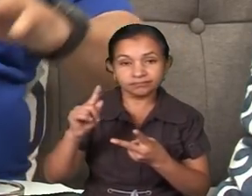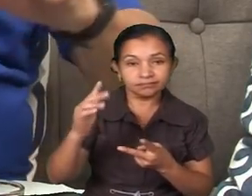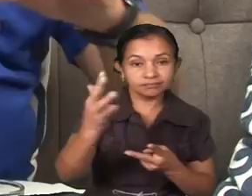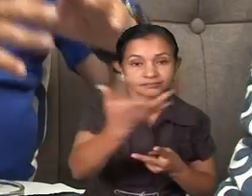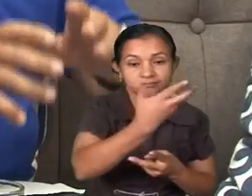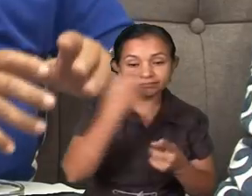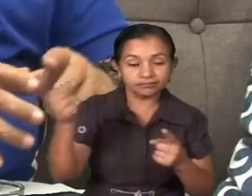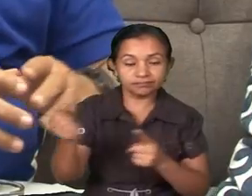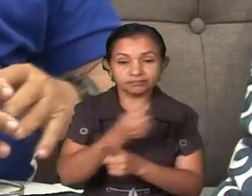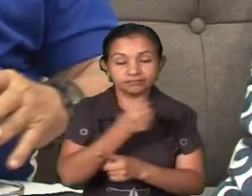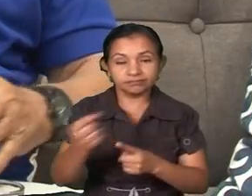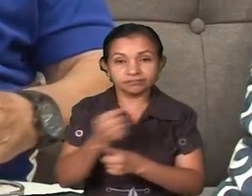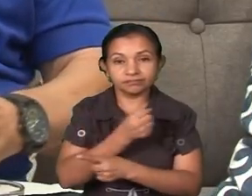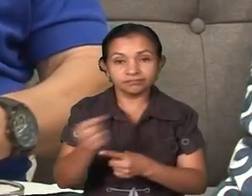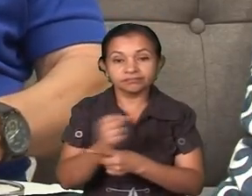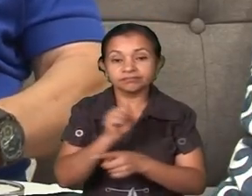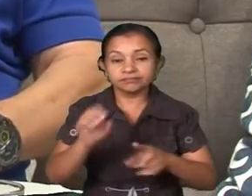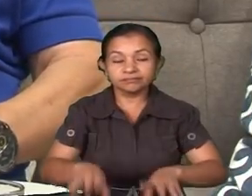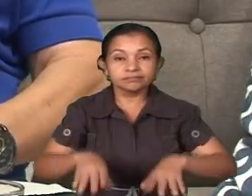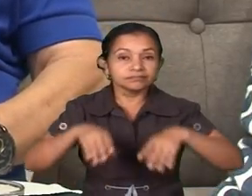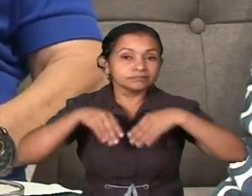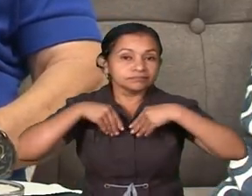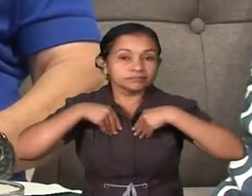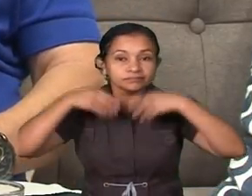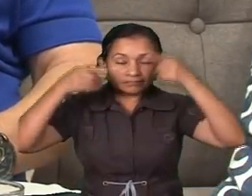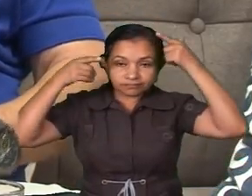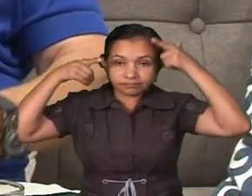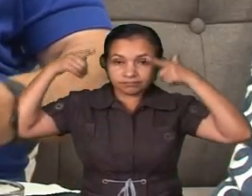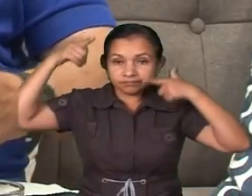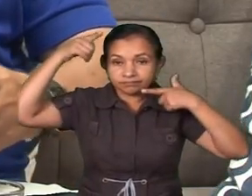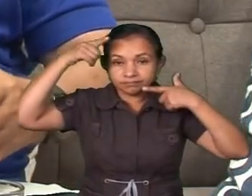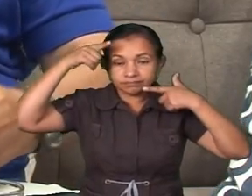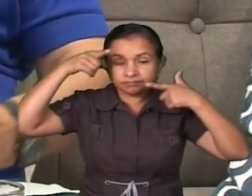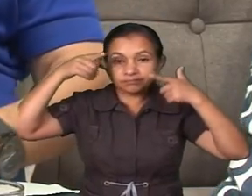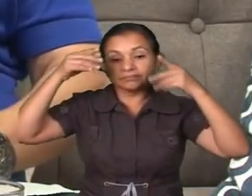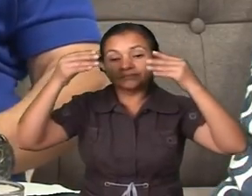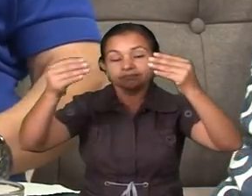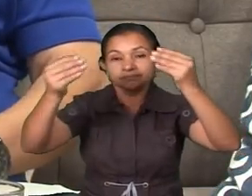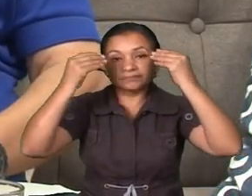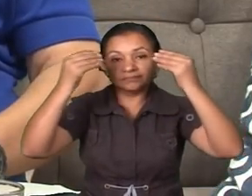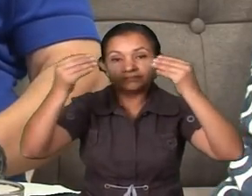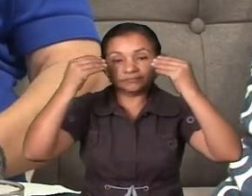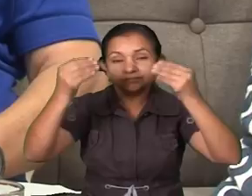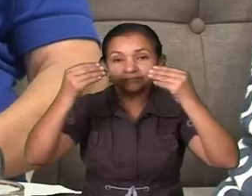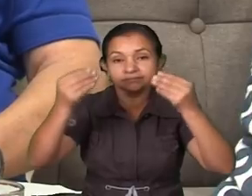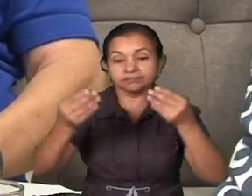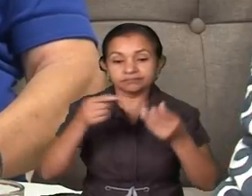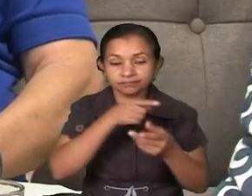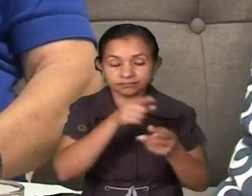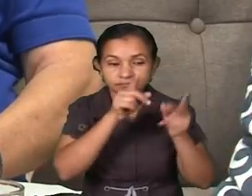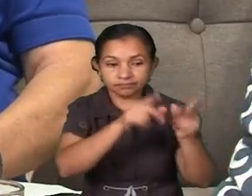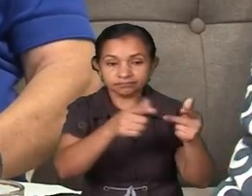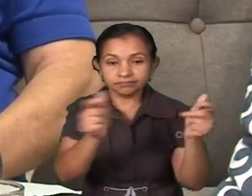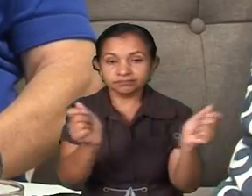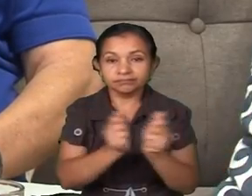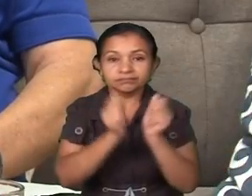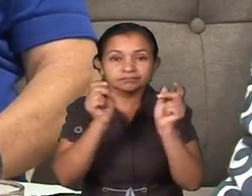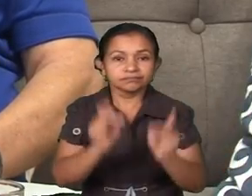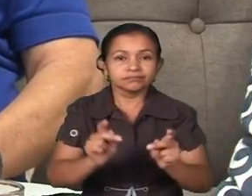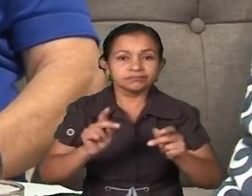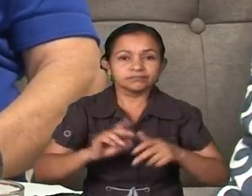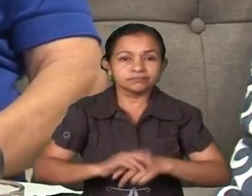estos sirvientes nacionales a que se refería Sandino, que nos enseñó claramente la existencia de ellos,